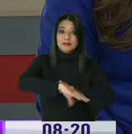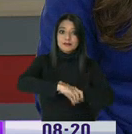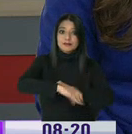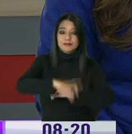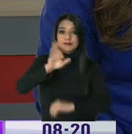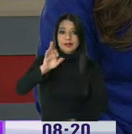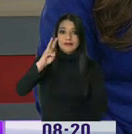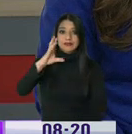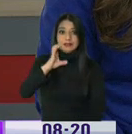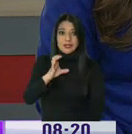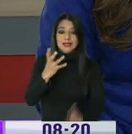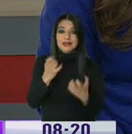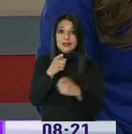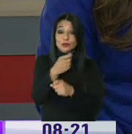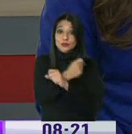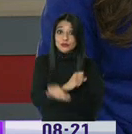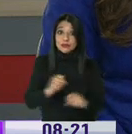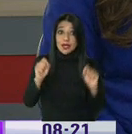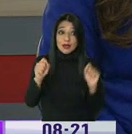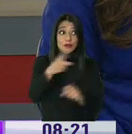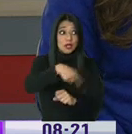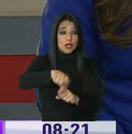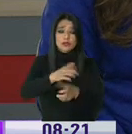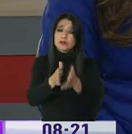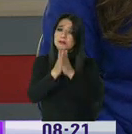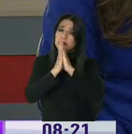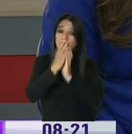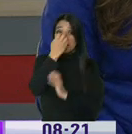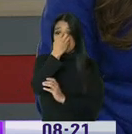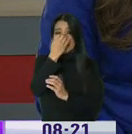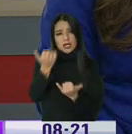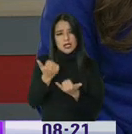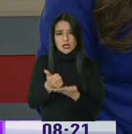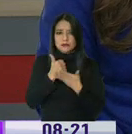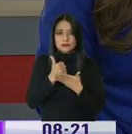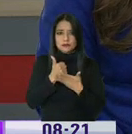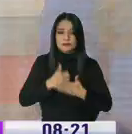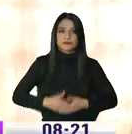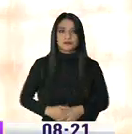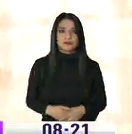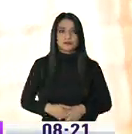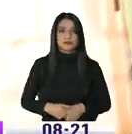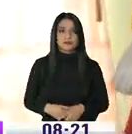llamado desesperado de un grupo de payasos que solicitó nuestra ayuda.